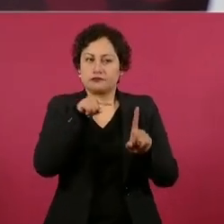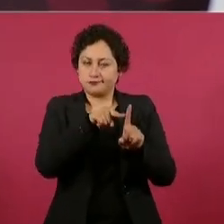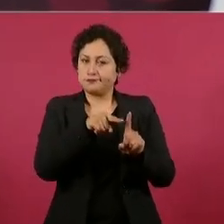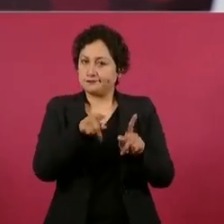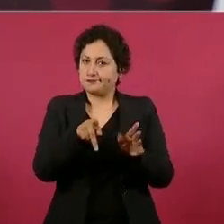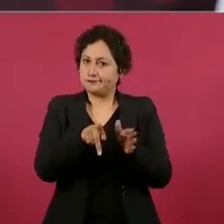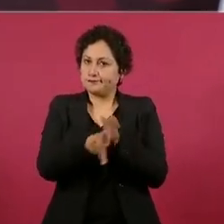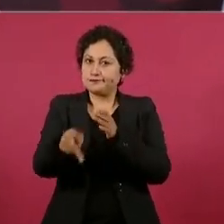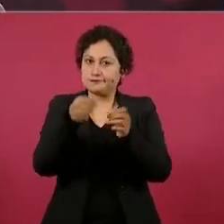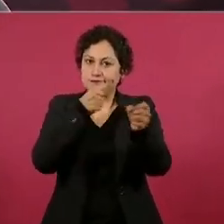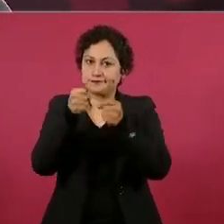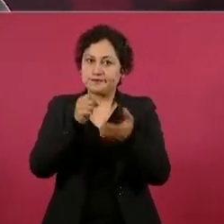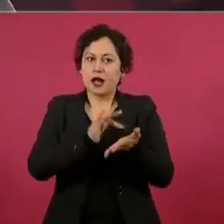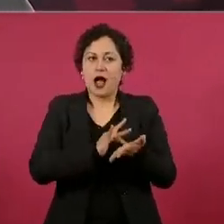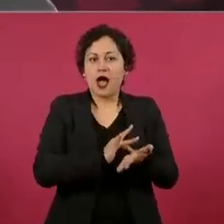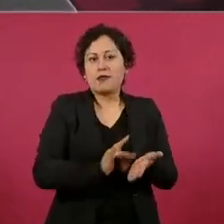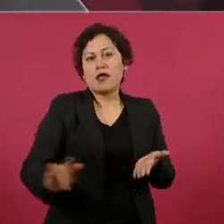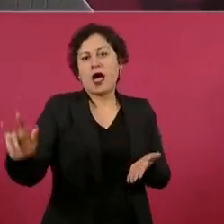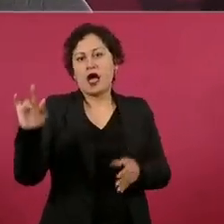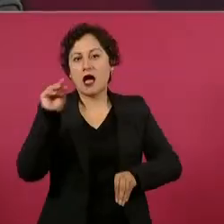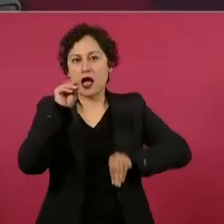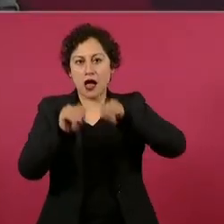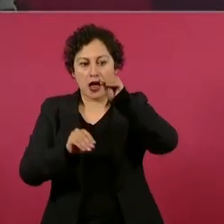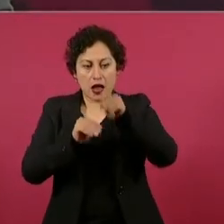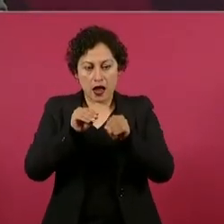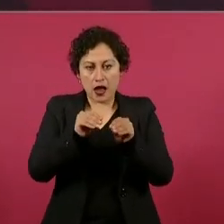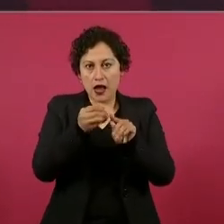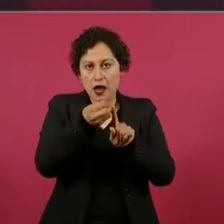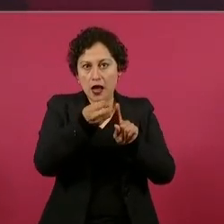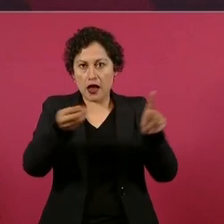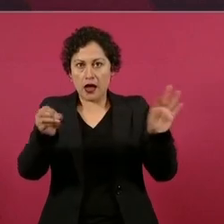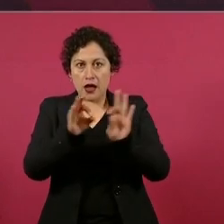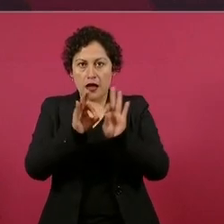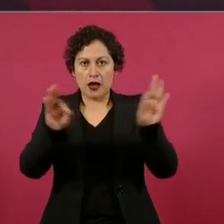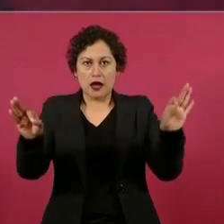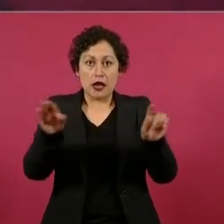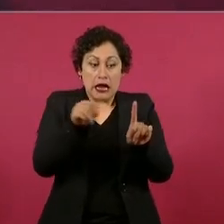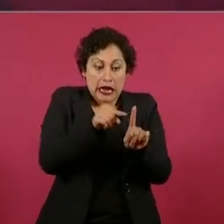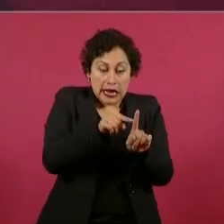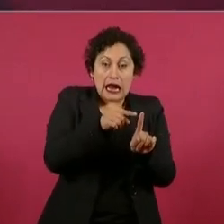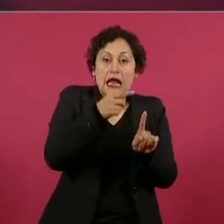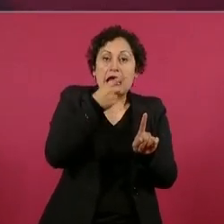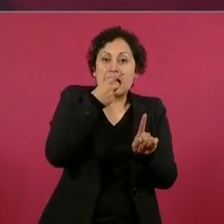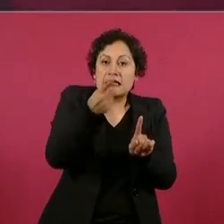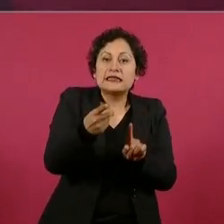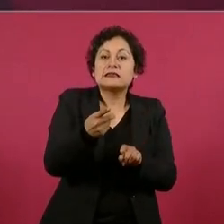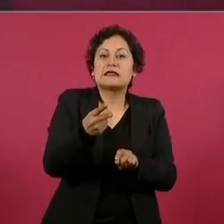y le arregló. Al diablo con las instituciones,